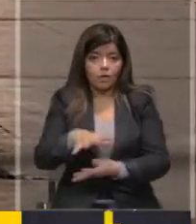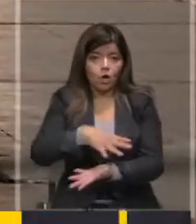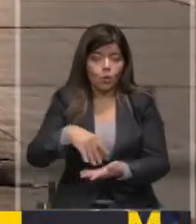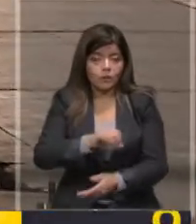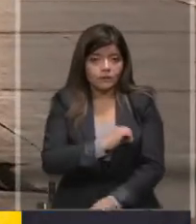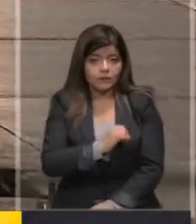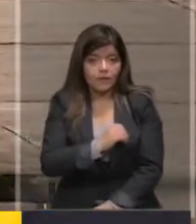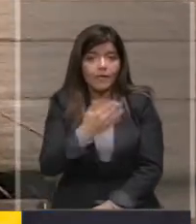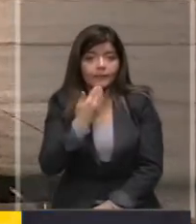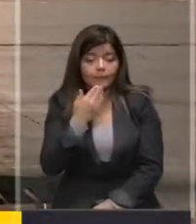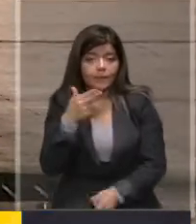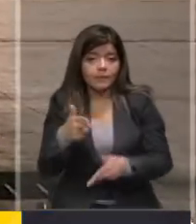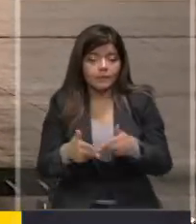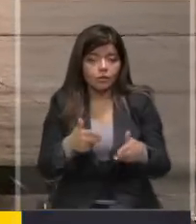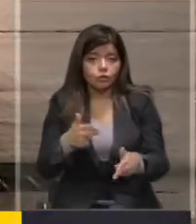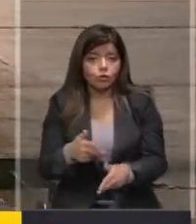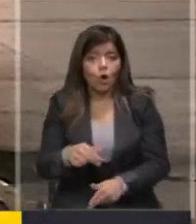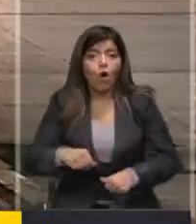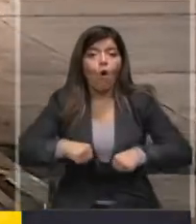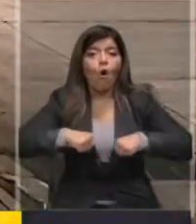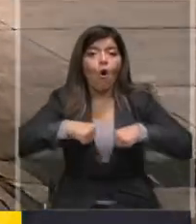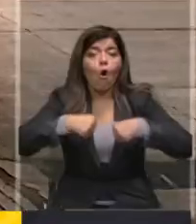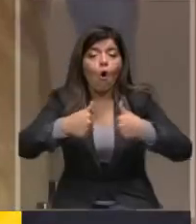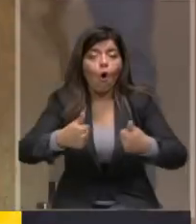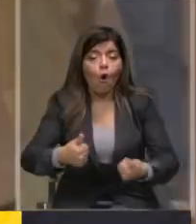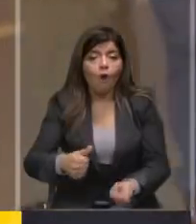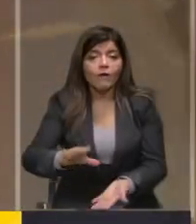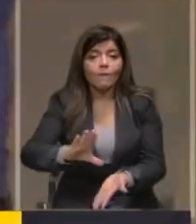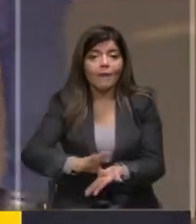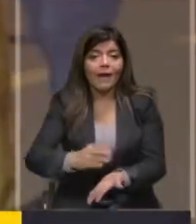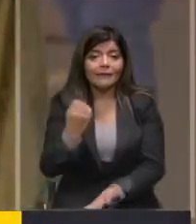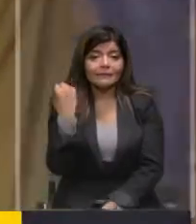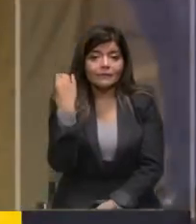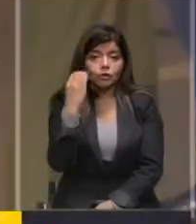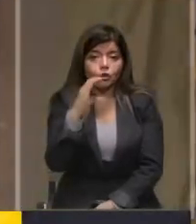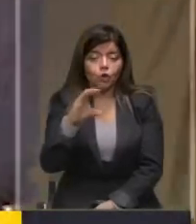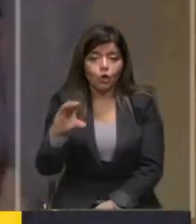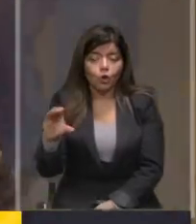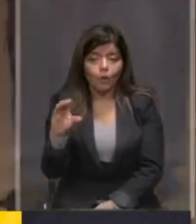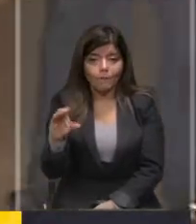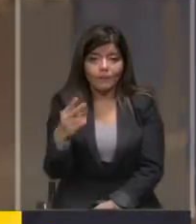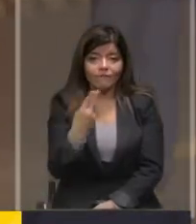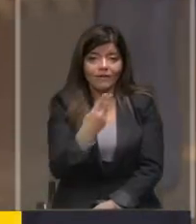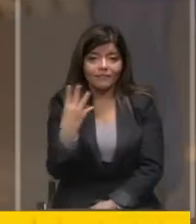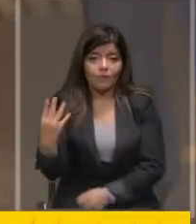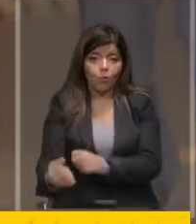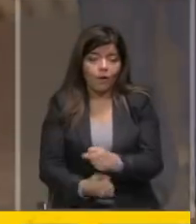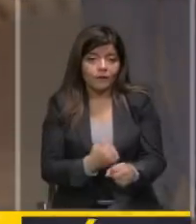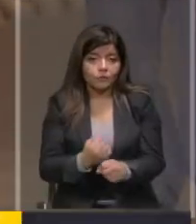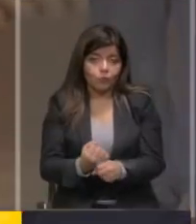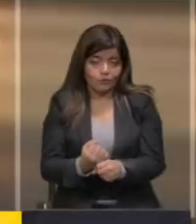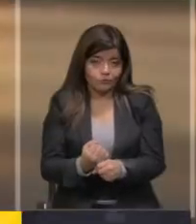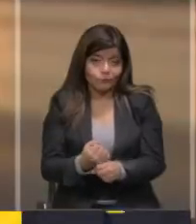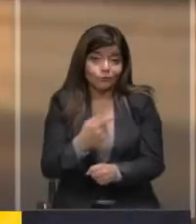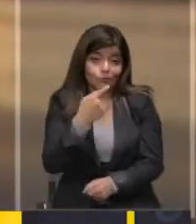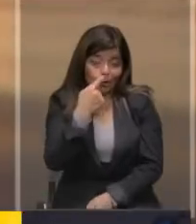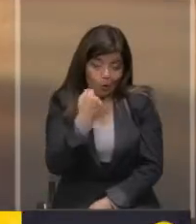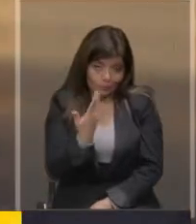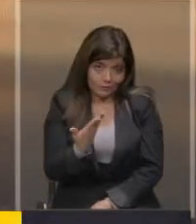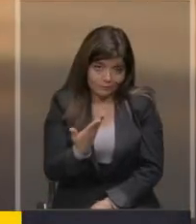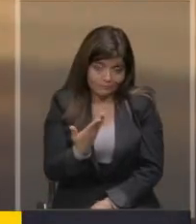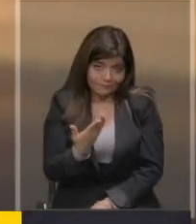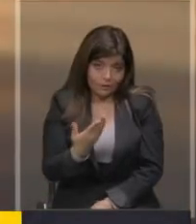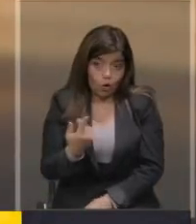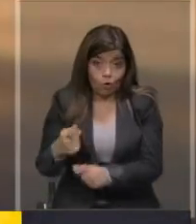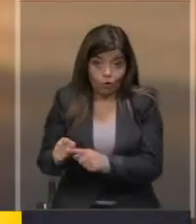y también de estación Central es un joven de nacionalidad colombiana de 24 años se desconocen más antecedentes pero eso